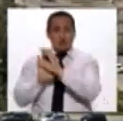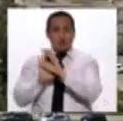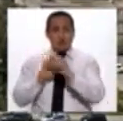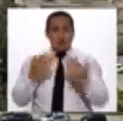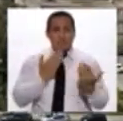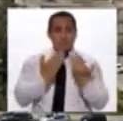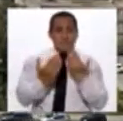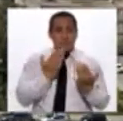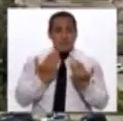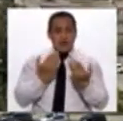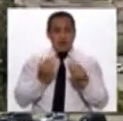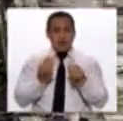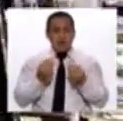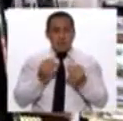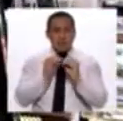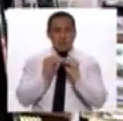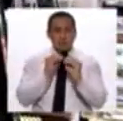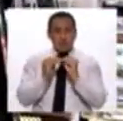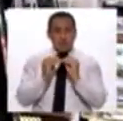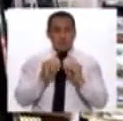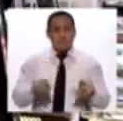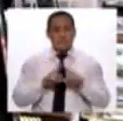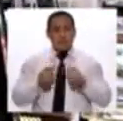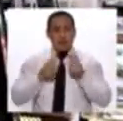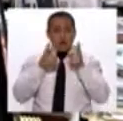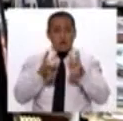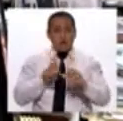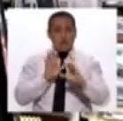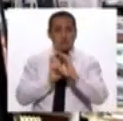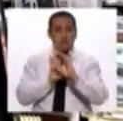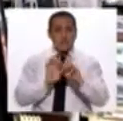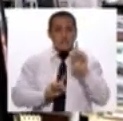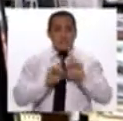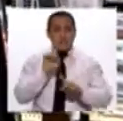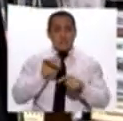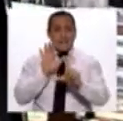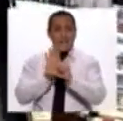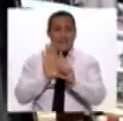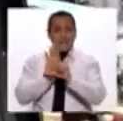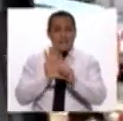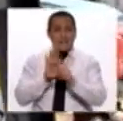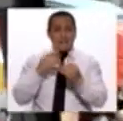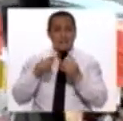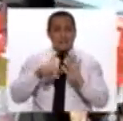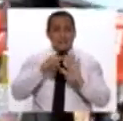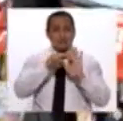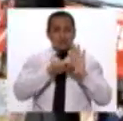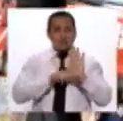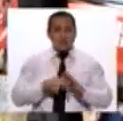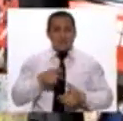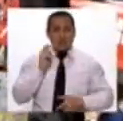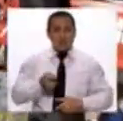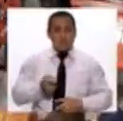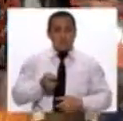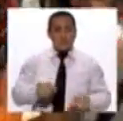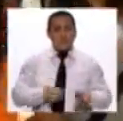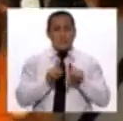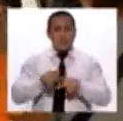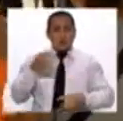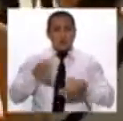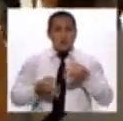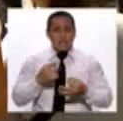o por la forma. De hecho, el control de la constitucionalidad y de la legalidad de las normas jurídicas comprende